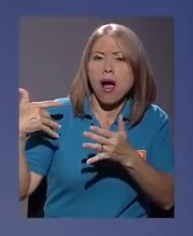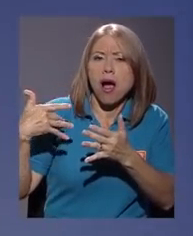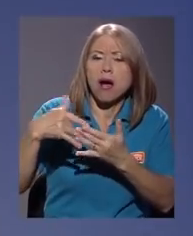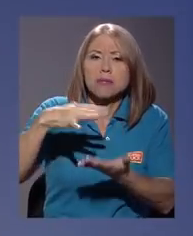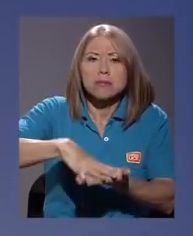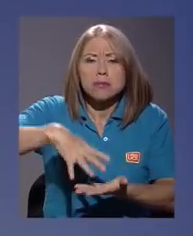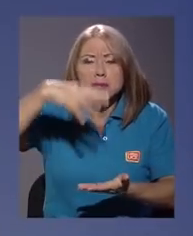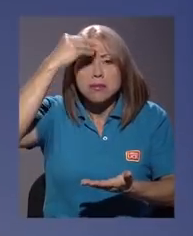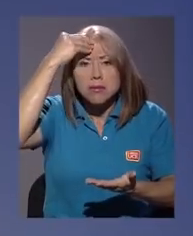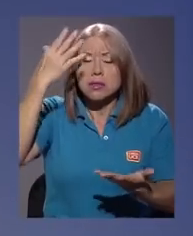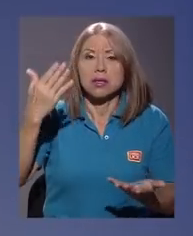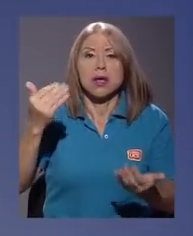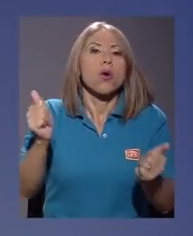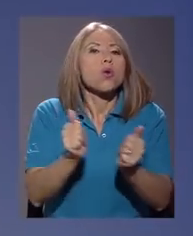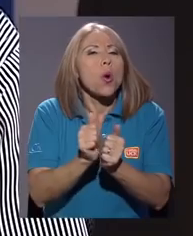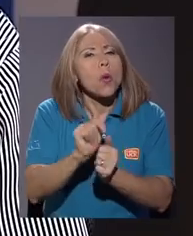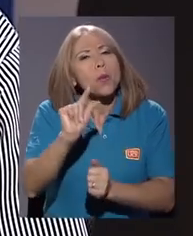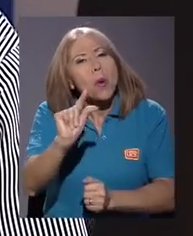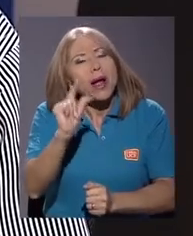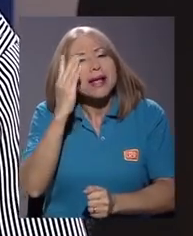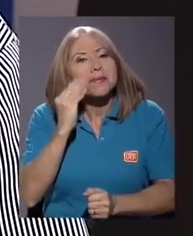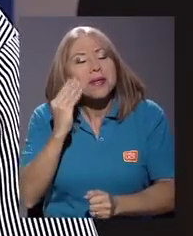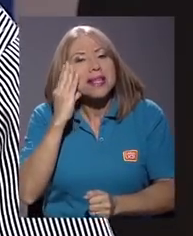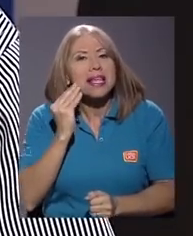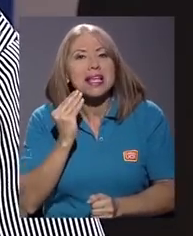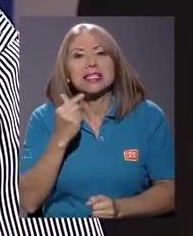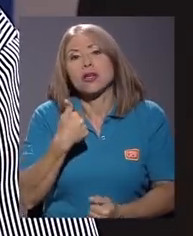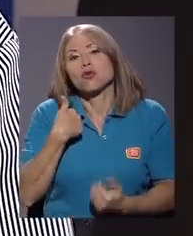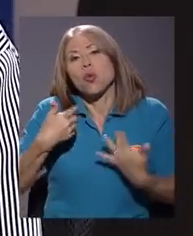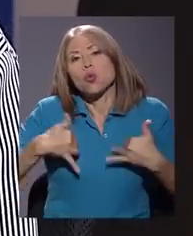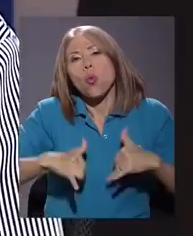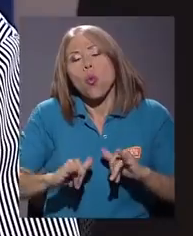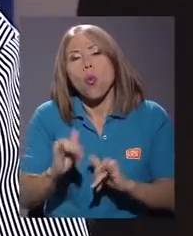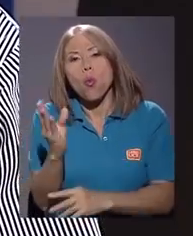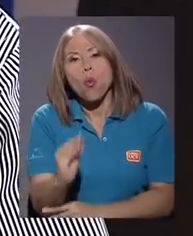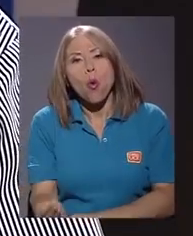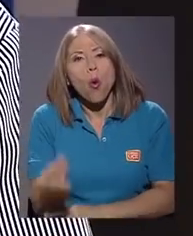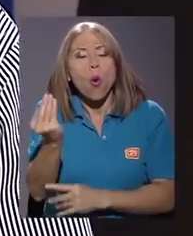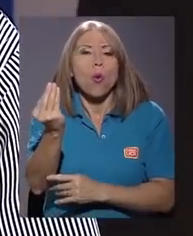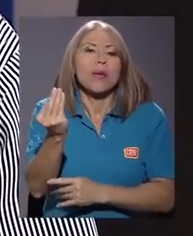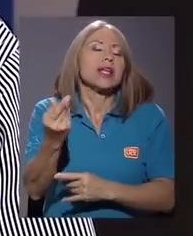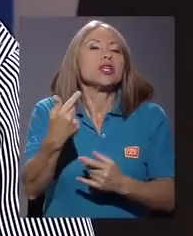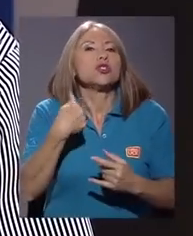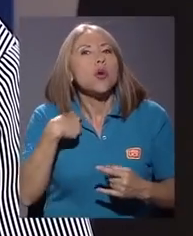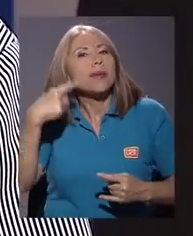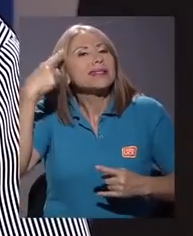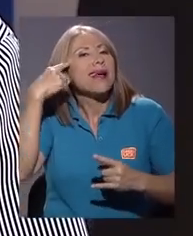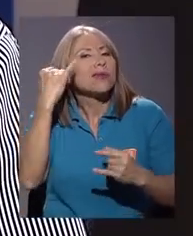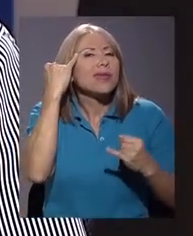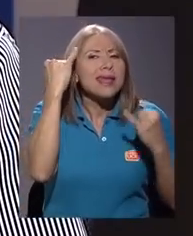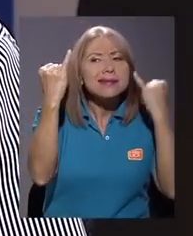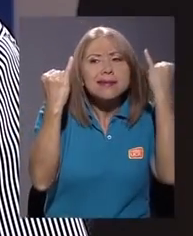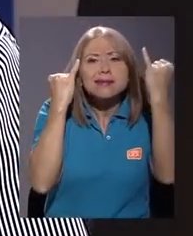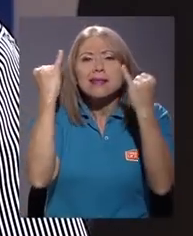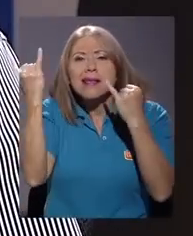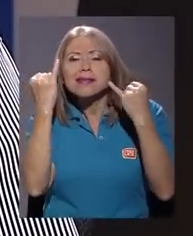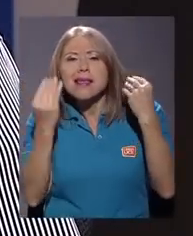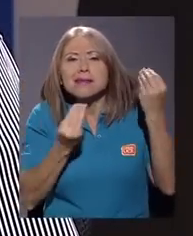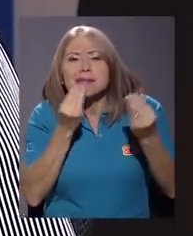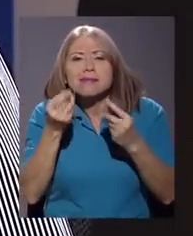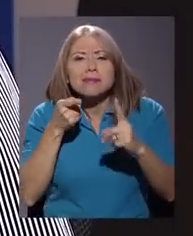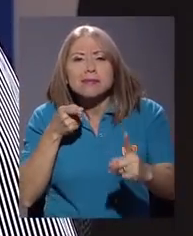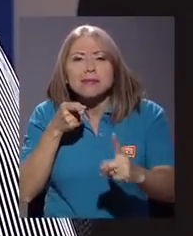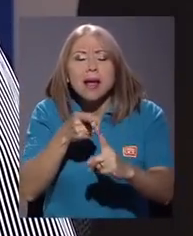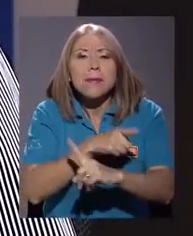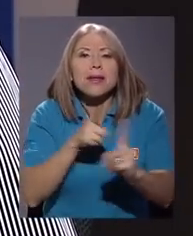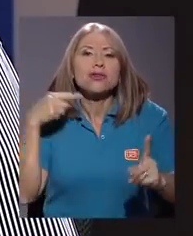pues por supuesto con poca experiencia muy joven No todavía Estaba tratando de cojar ciertas ideas pero eh siempre esa